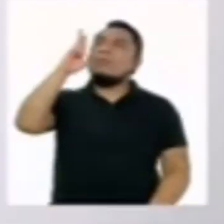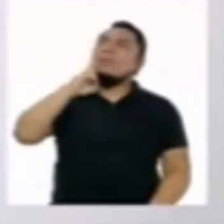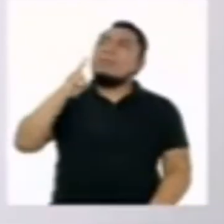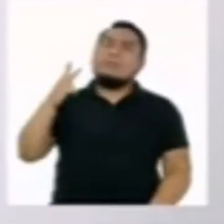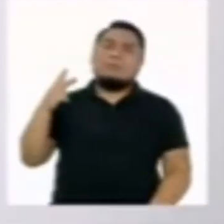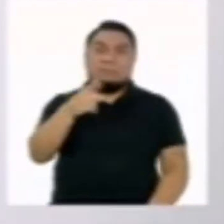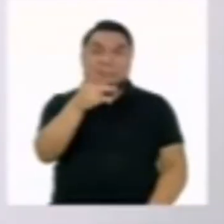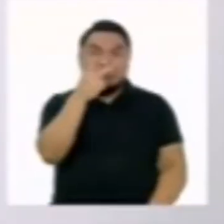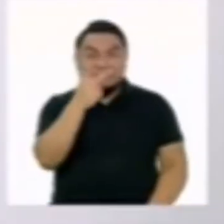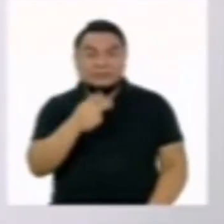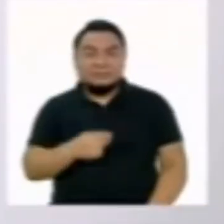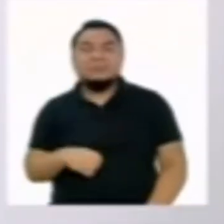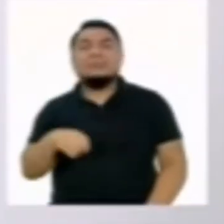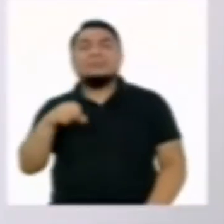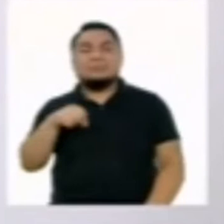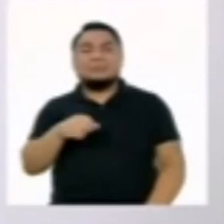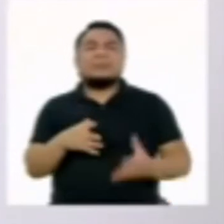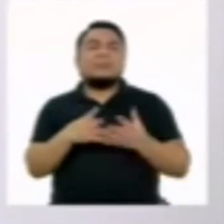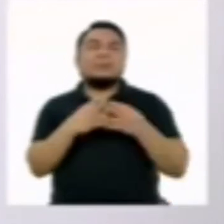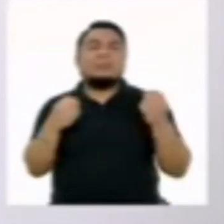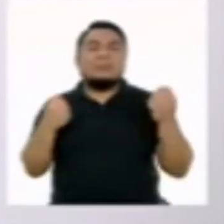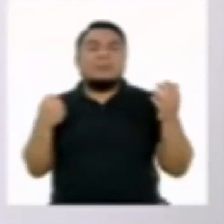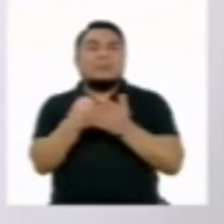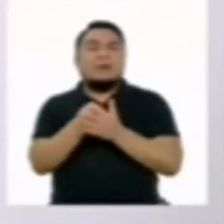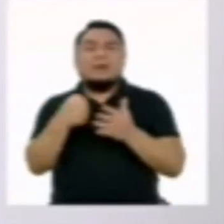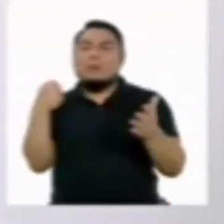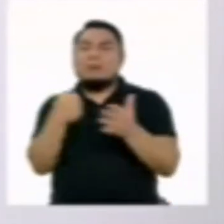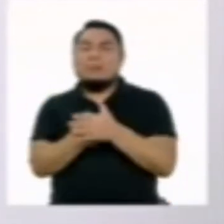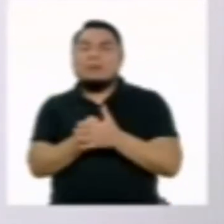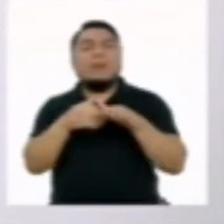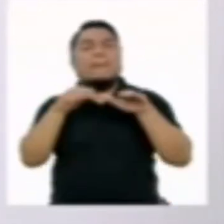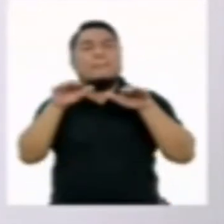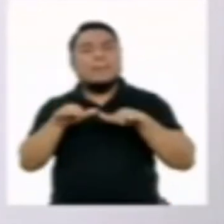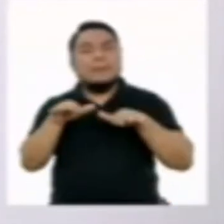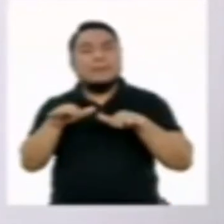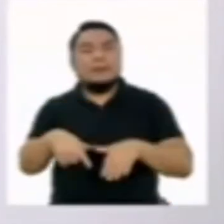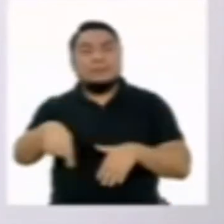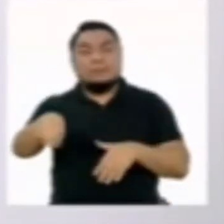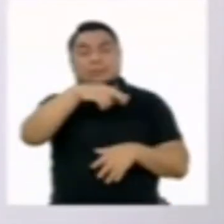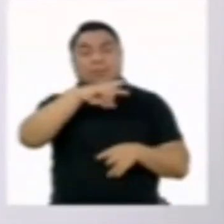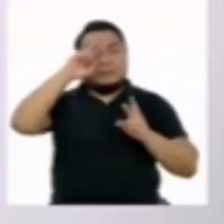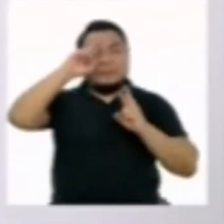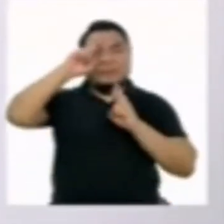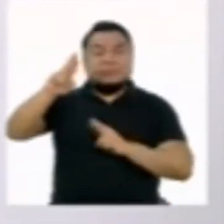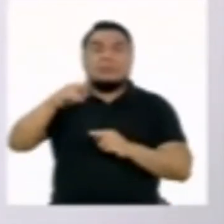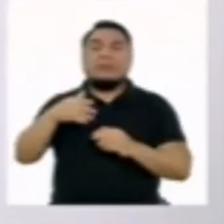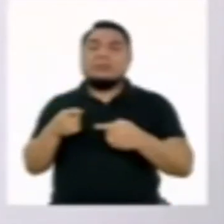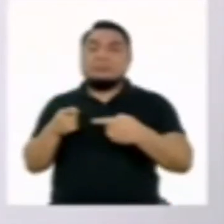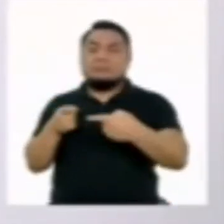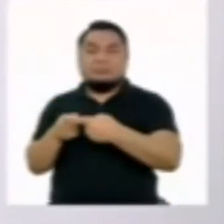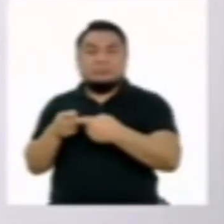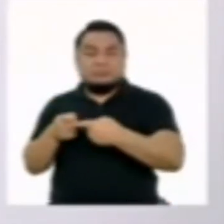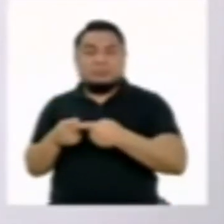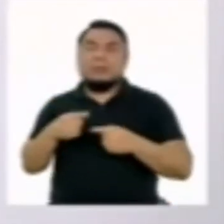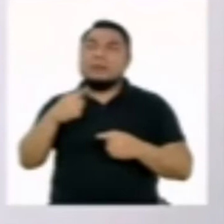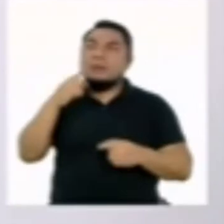roja? Piensen cuántos accidentes al año podrían evitarse si respetáramos los paraderos, las señales de